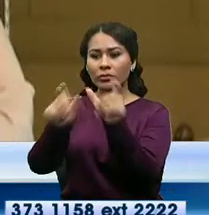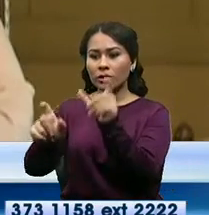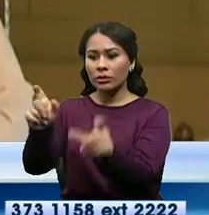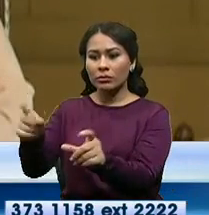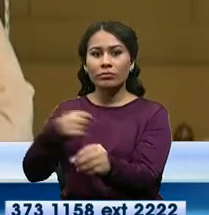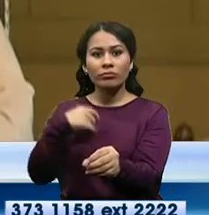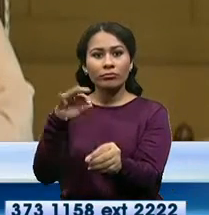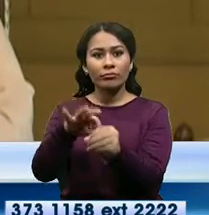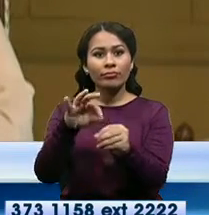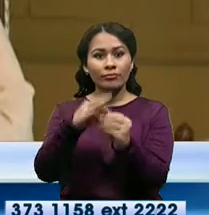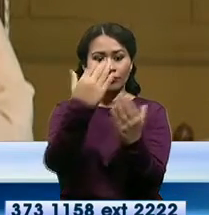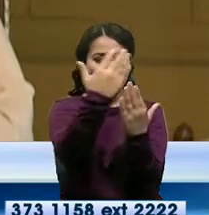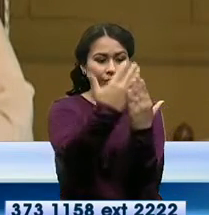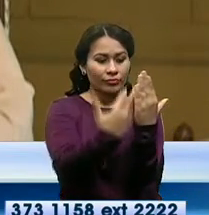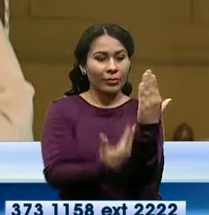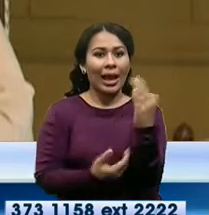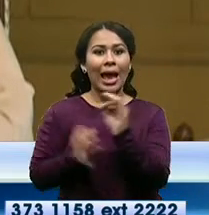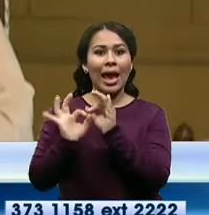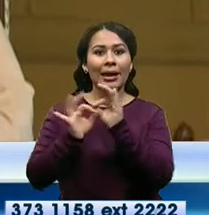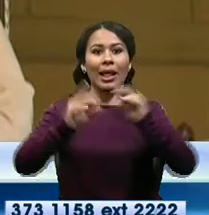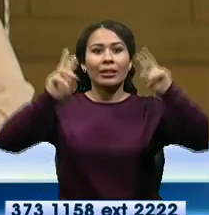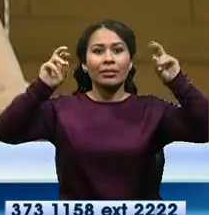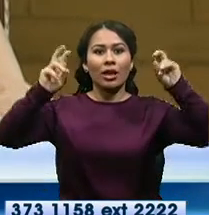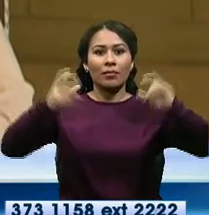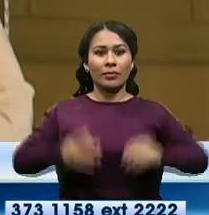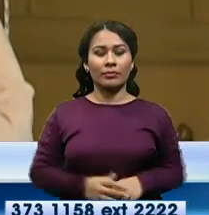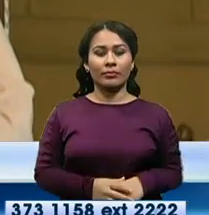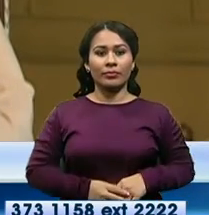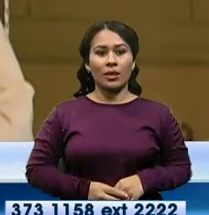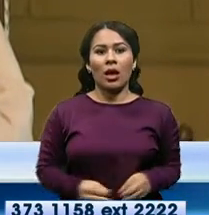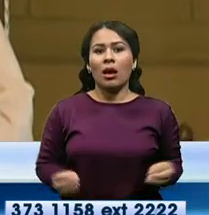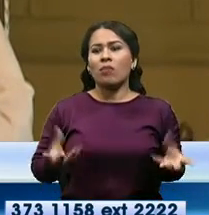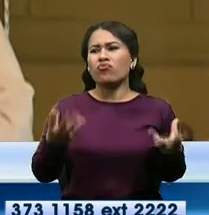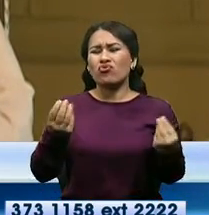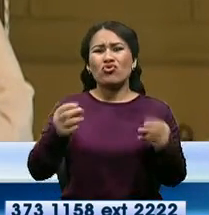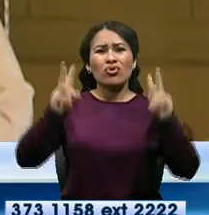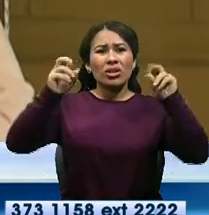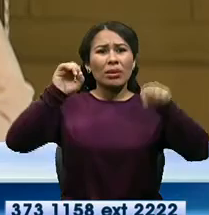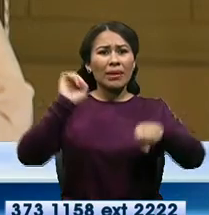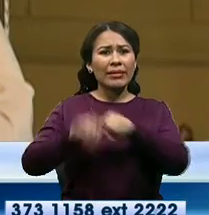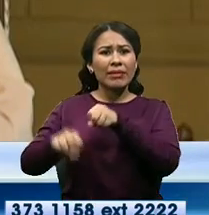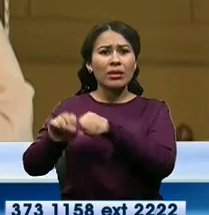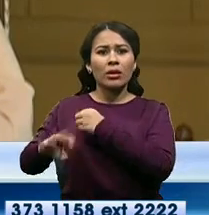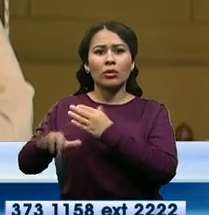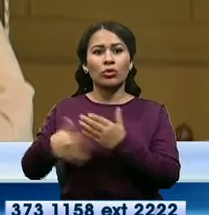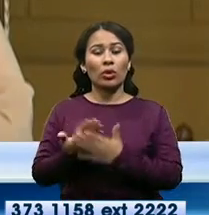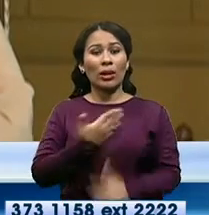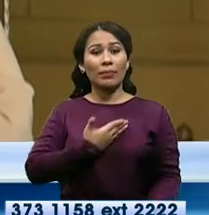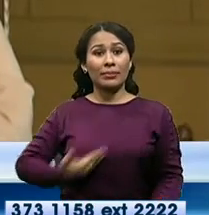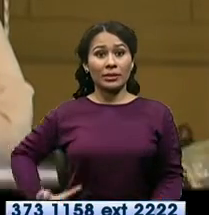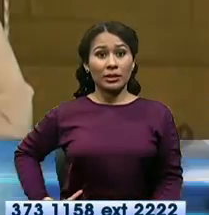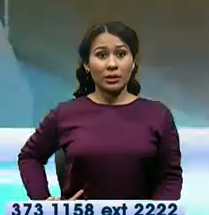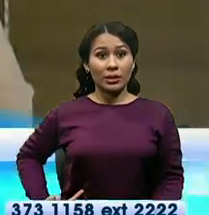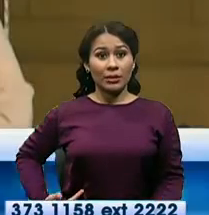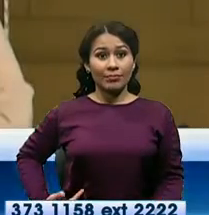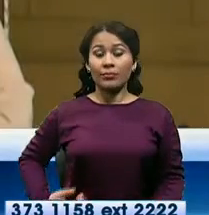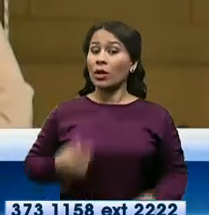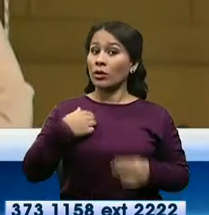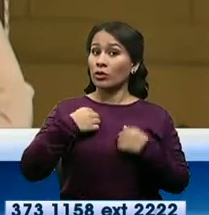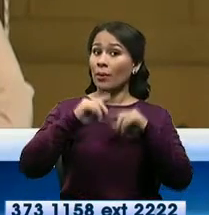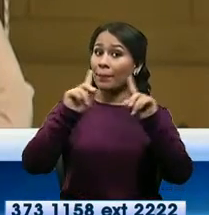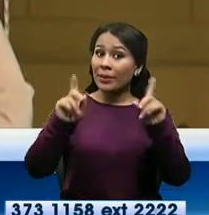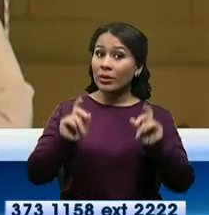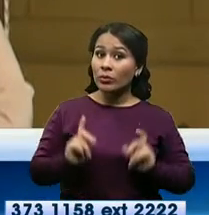Una reforma quirúrgica a los temas más dañinos del hiperpresidencialismo. Y ahí mismo una